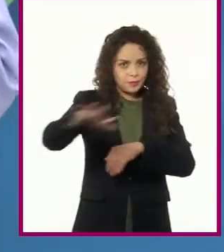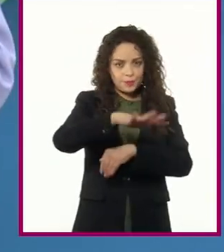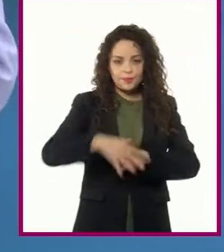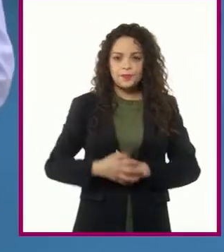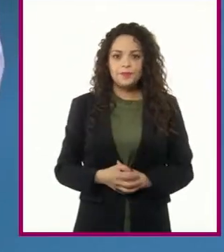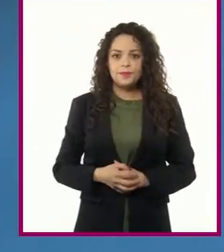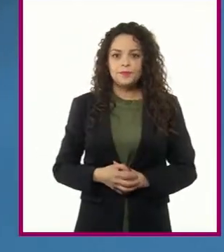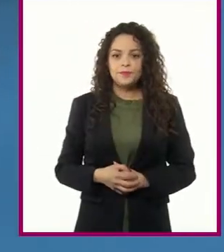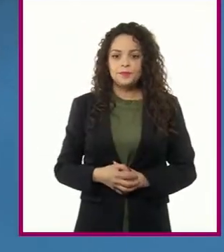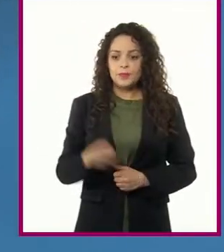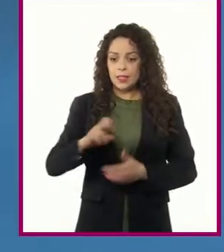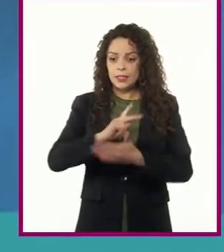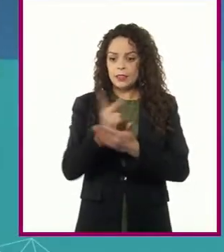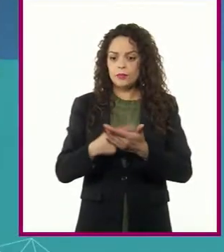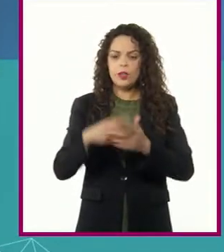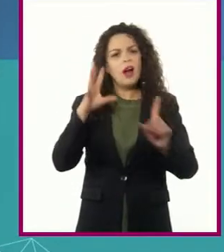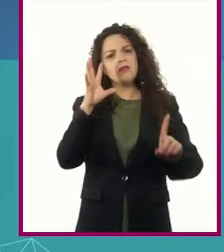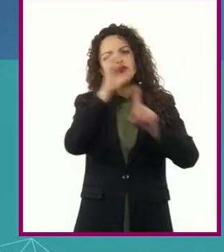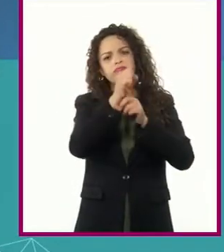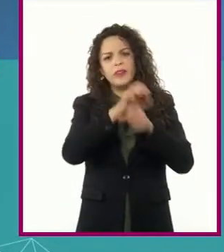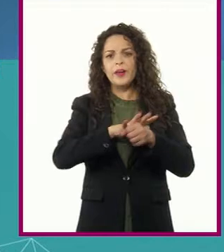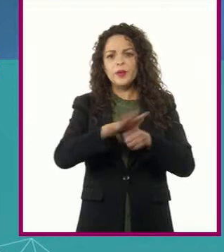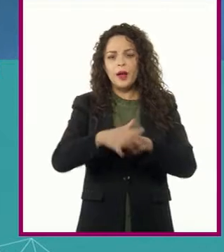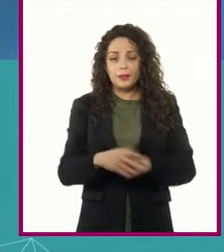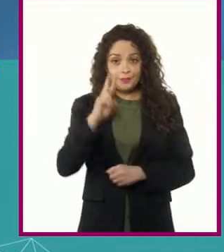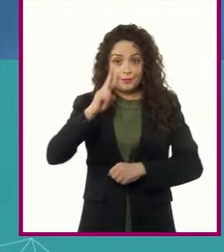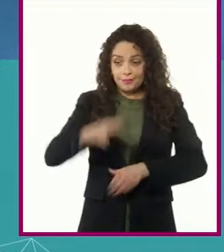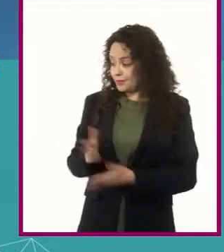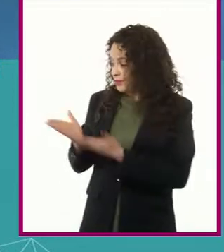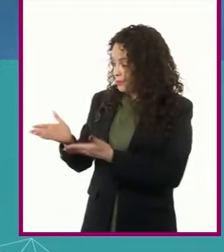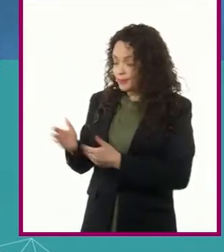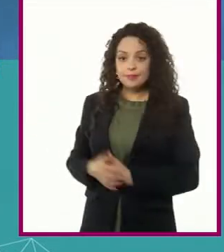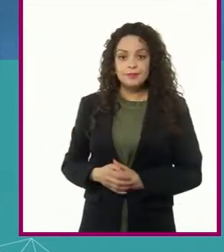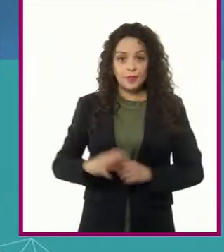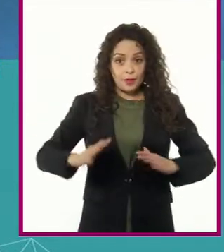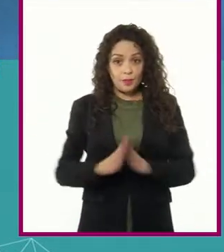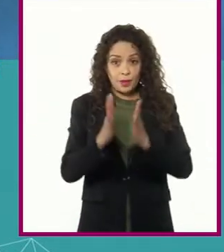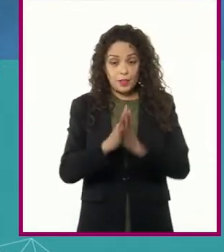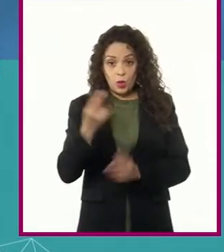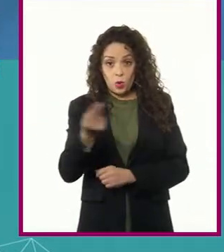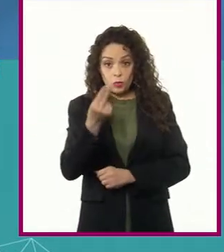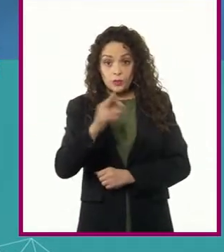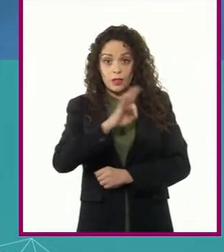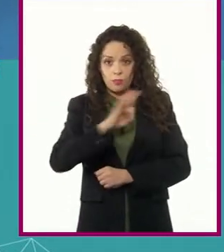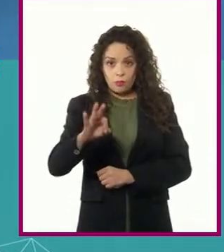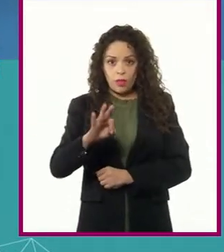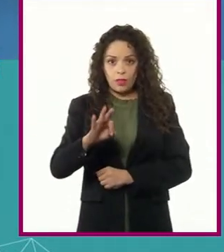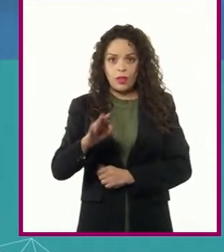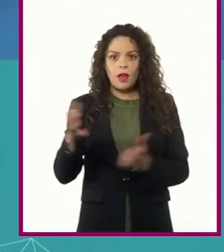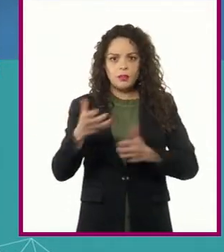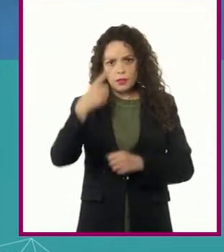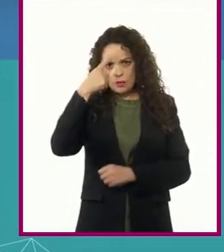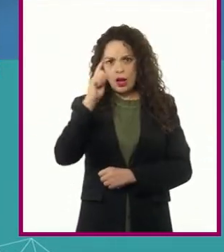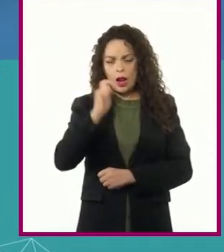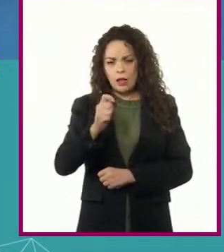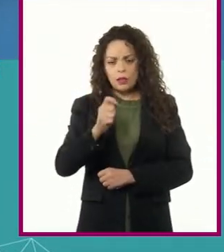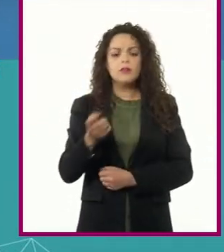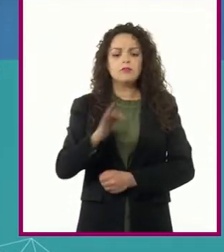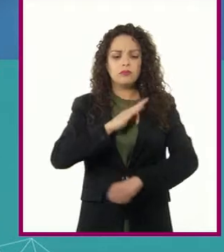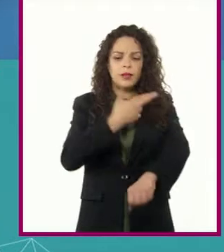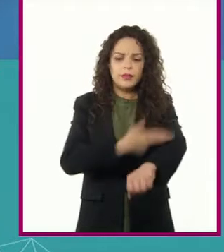El propósito de la sesión es reflexionar sobre la participación que ustedes pueden tener para contribuir a